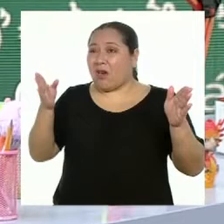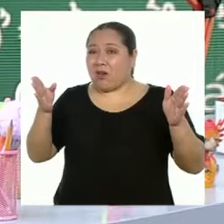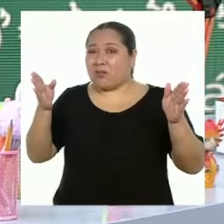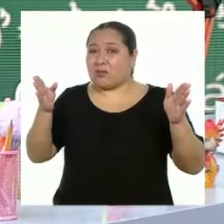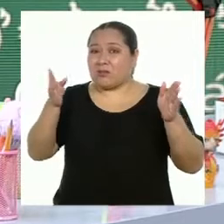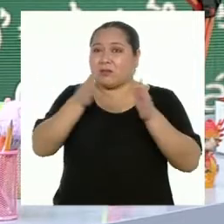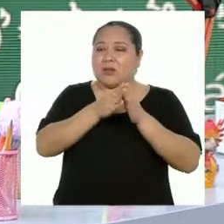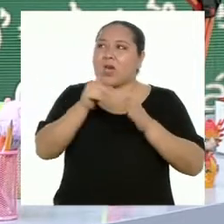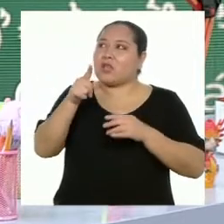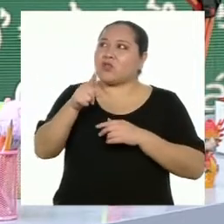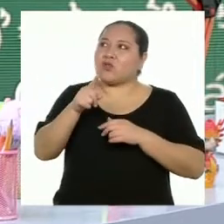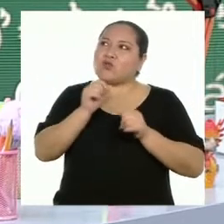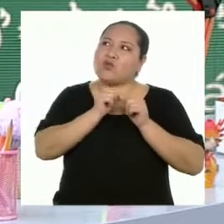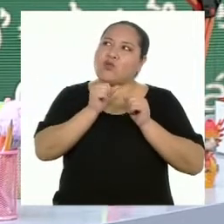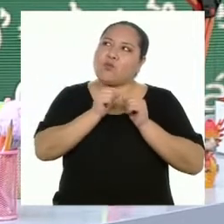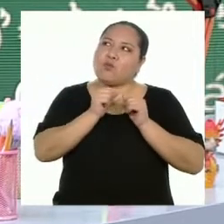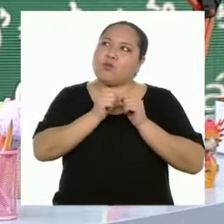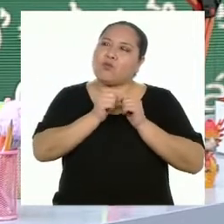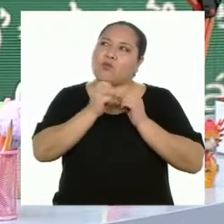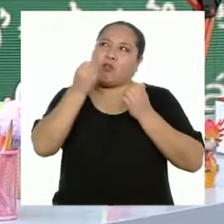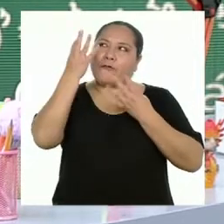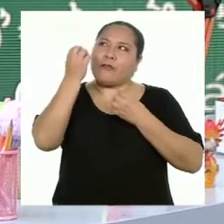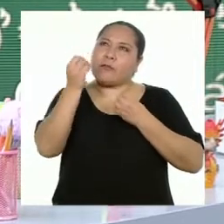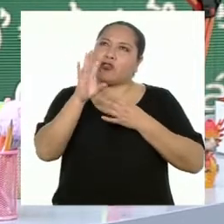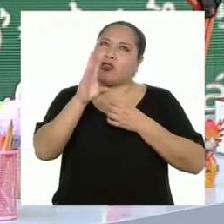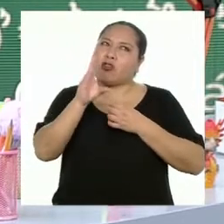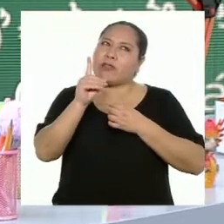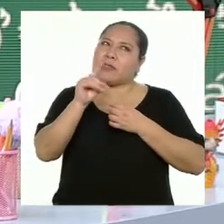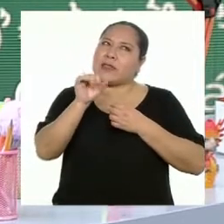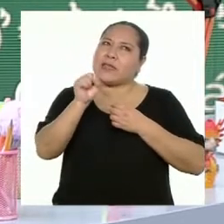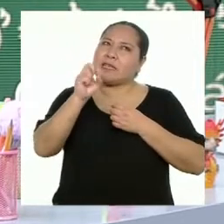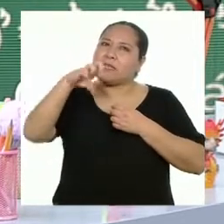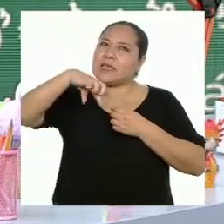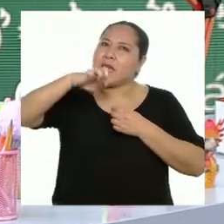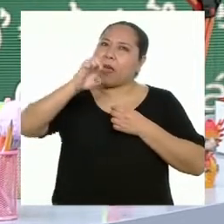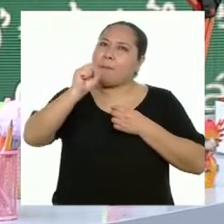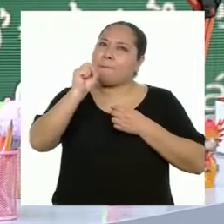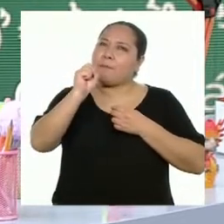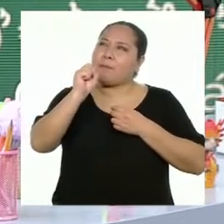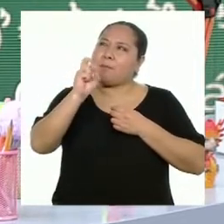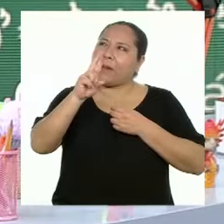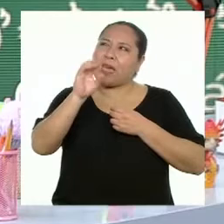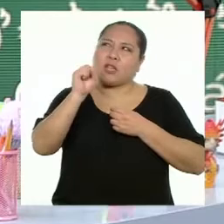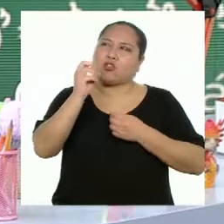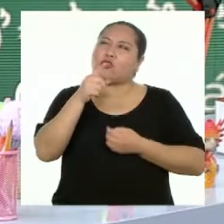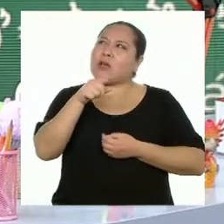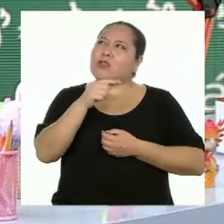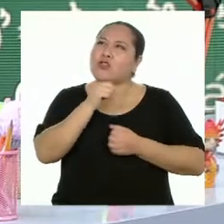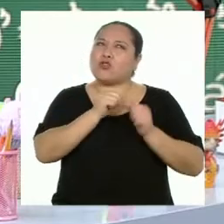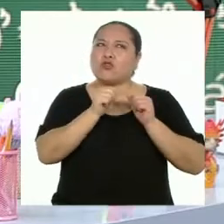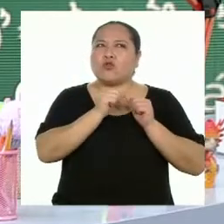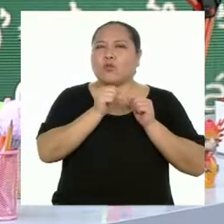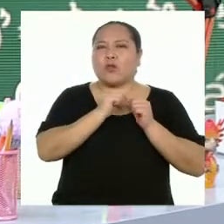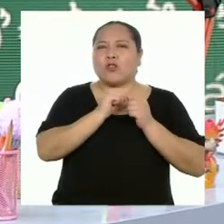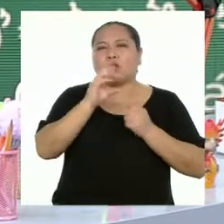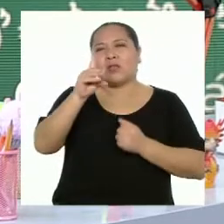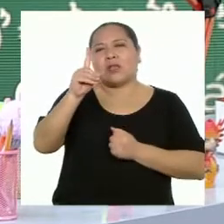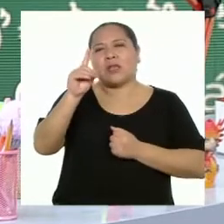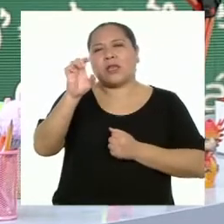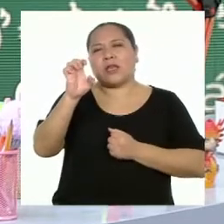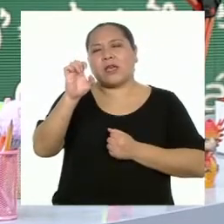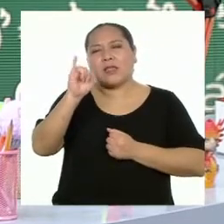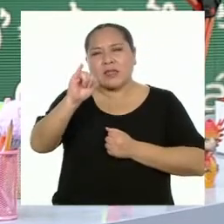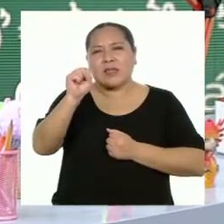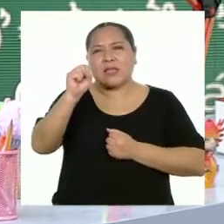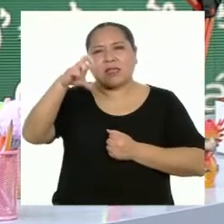es un dato muy disperso con respecto al colegio. Estas medidas las volveremos a estudiar. Son medidas de dispersión. Y son